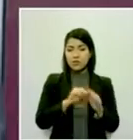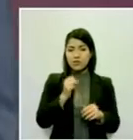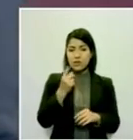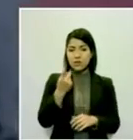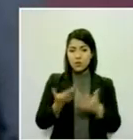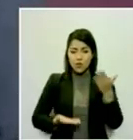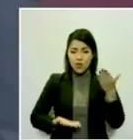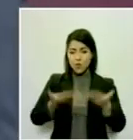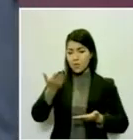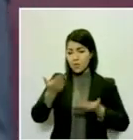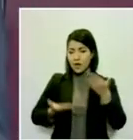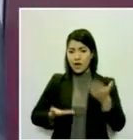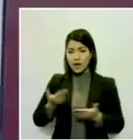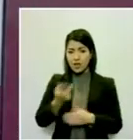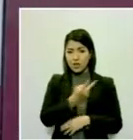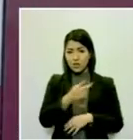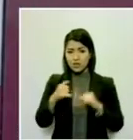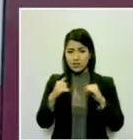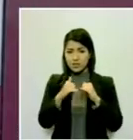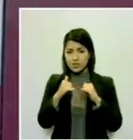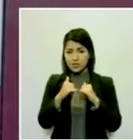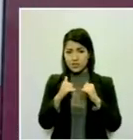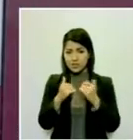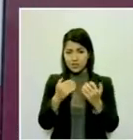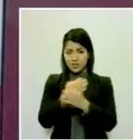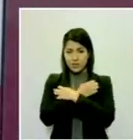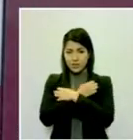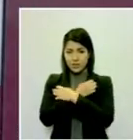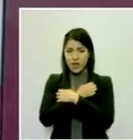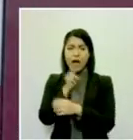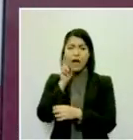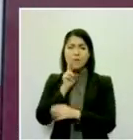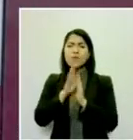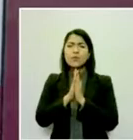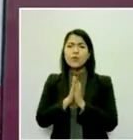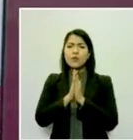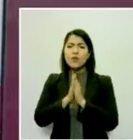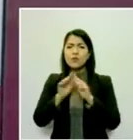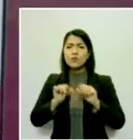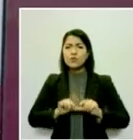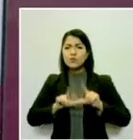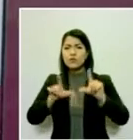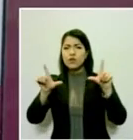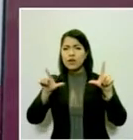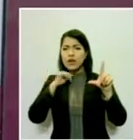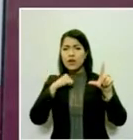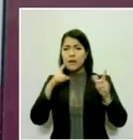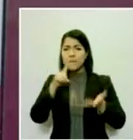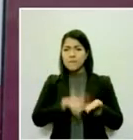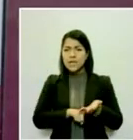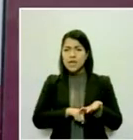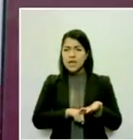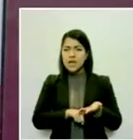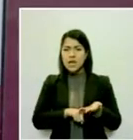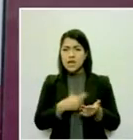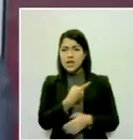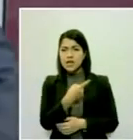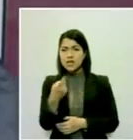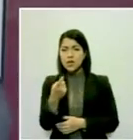comparar dos instituciones educativas. A ver si lo tenemos ahí, Carlos. El adeudo fue de mil, ¿qué? Mil.